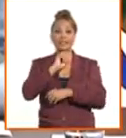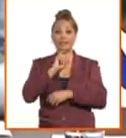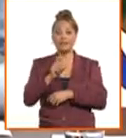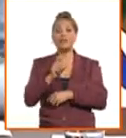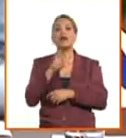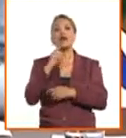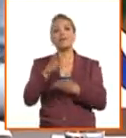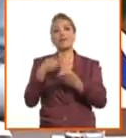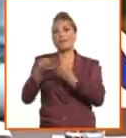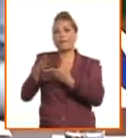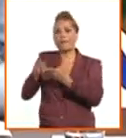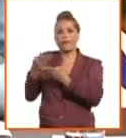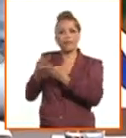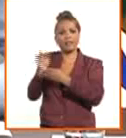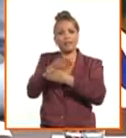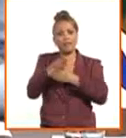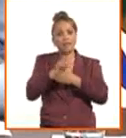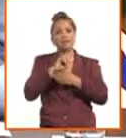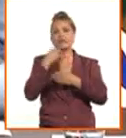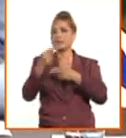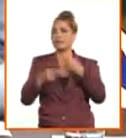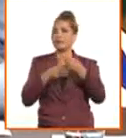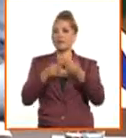propuestas, estaremos también haciendo culto